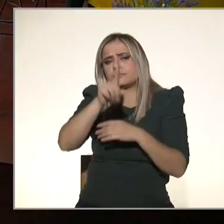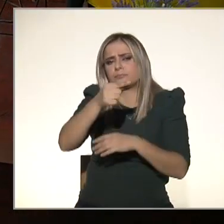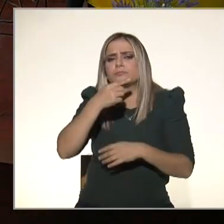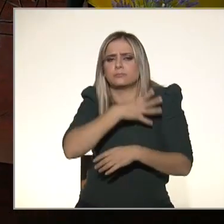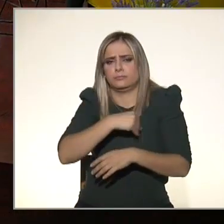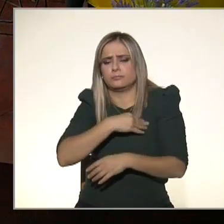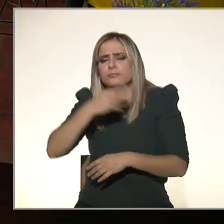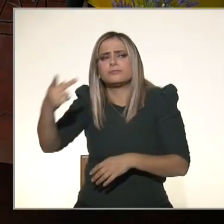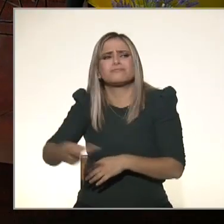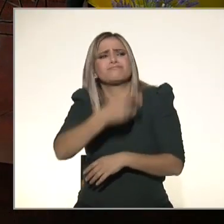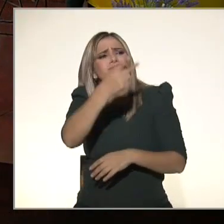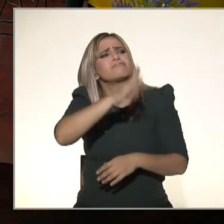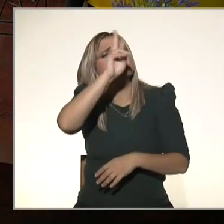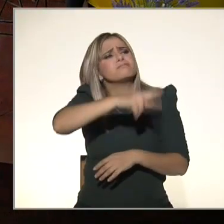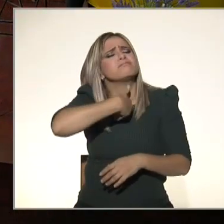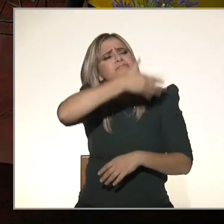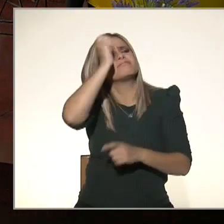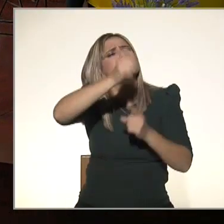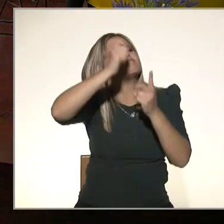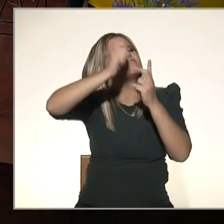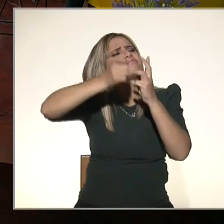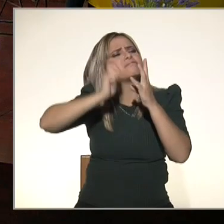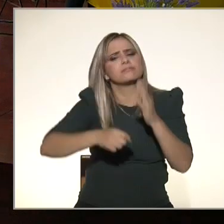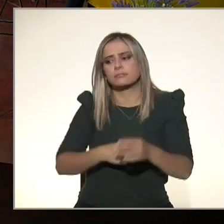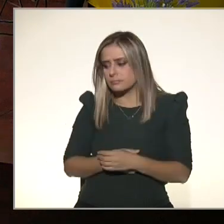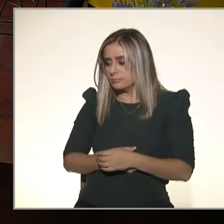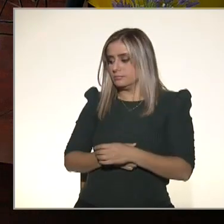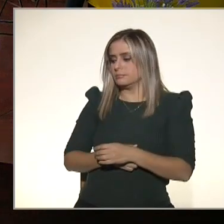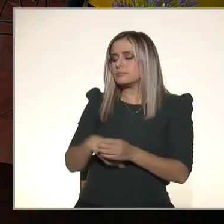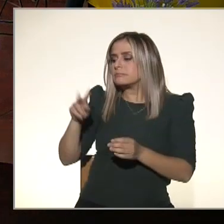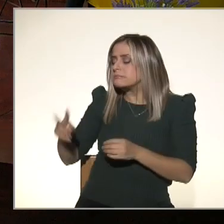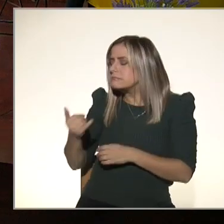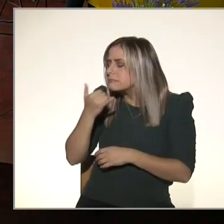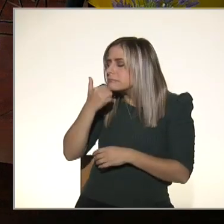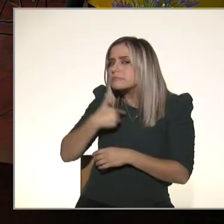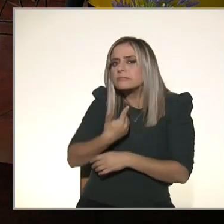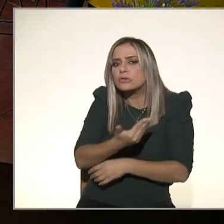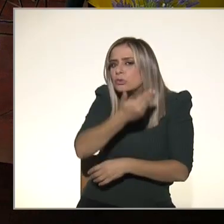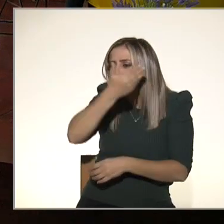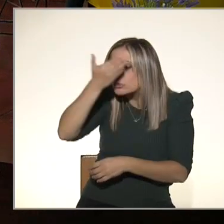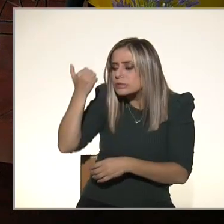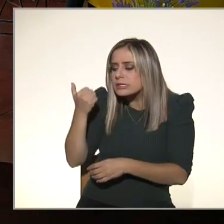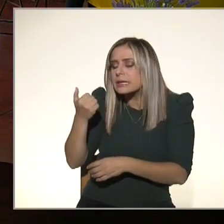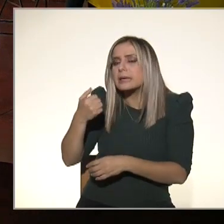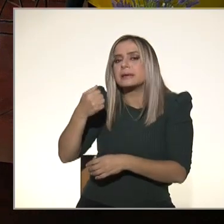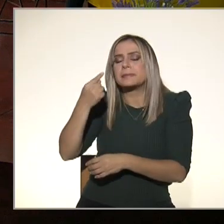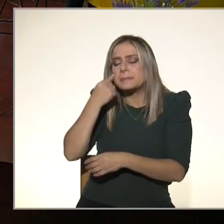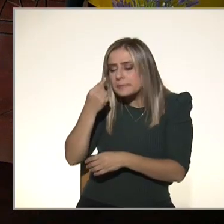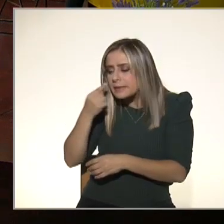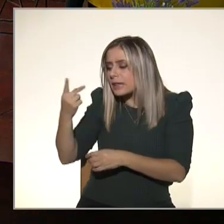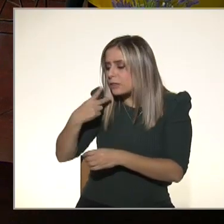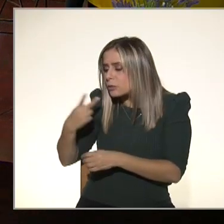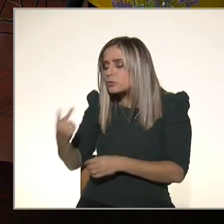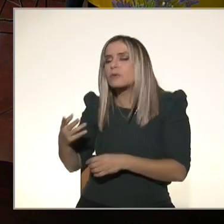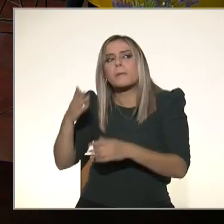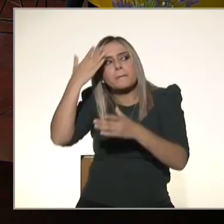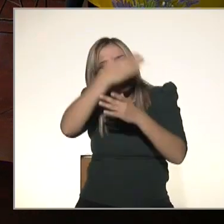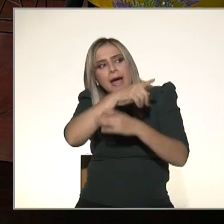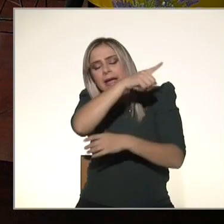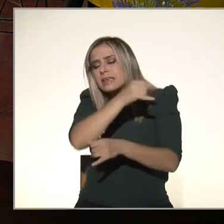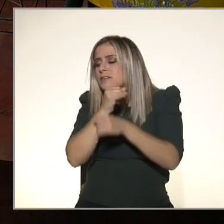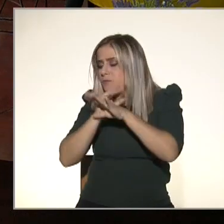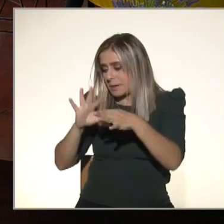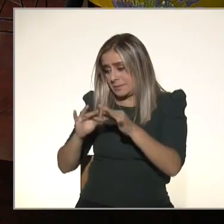qué no vamos con alguien que nos ayude a responder? Y no el chiste, sino la clave de esto es que haya esa apertura y se pueda